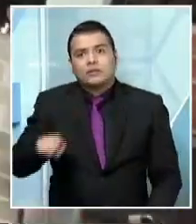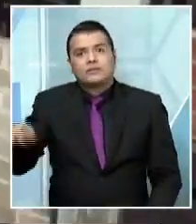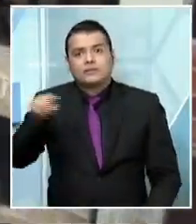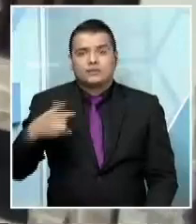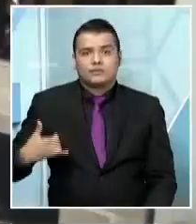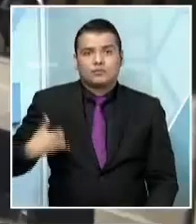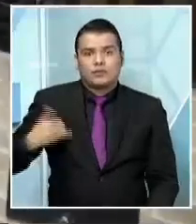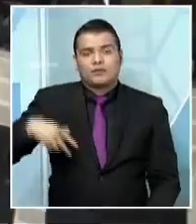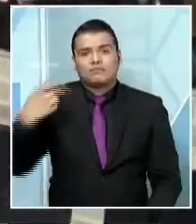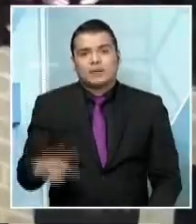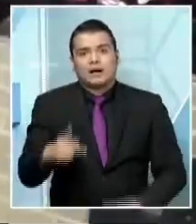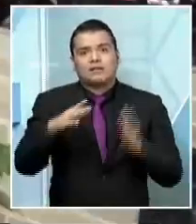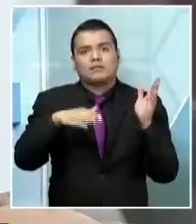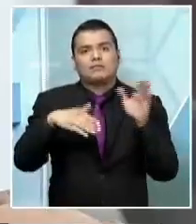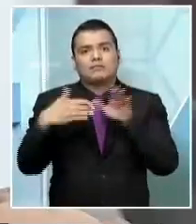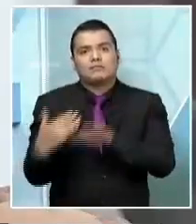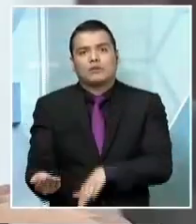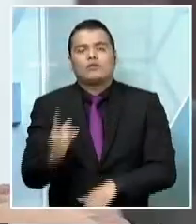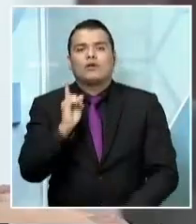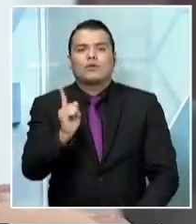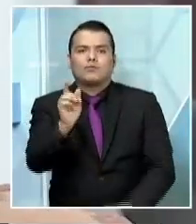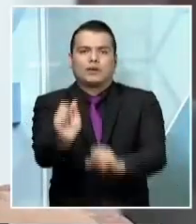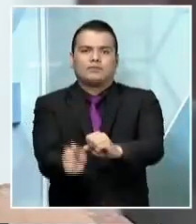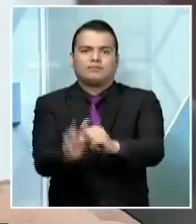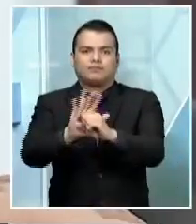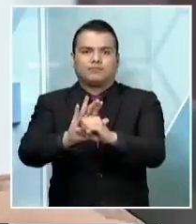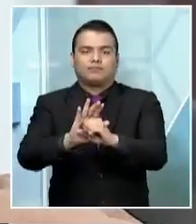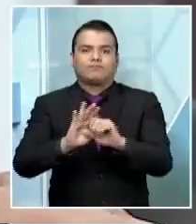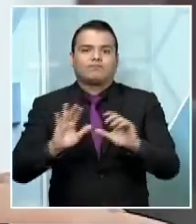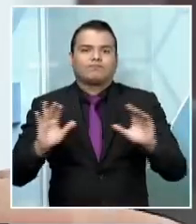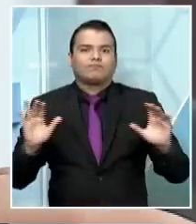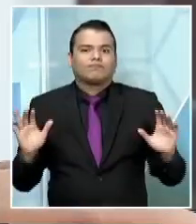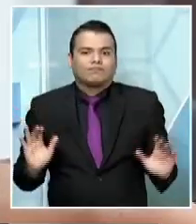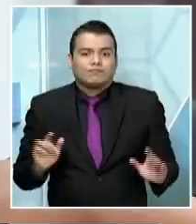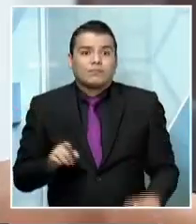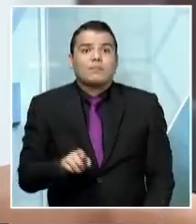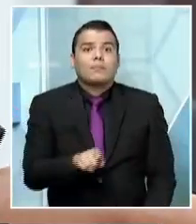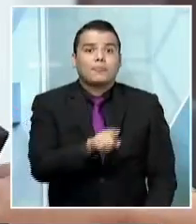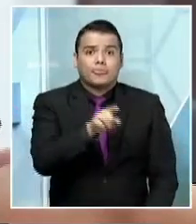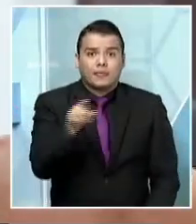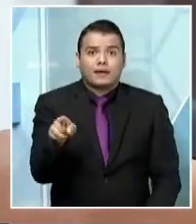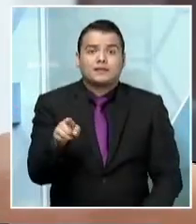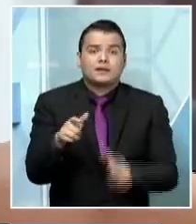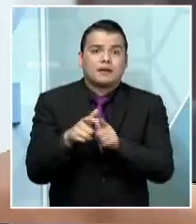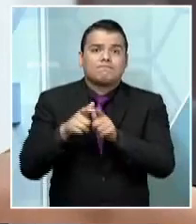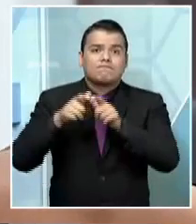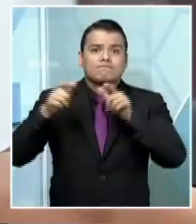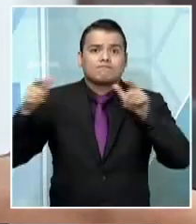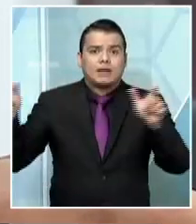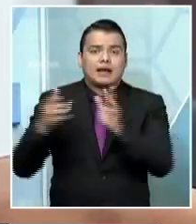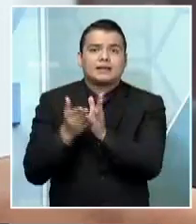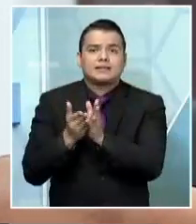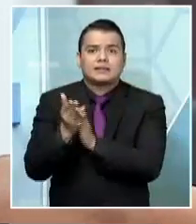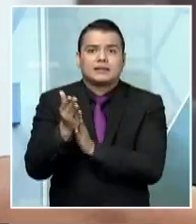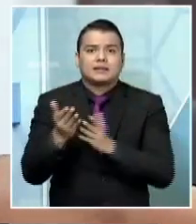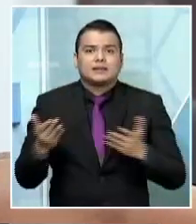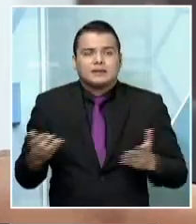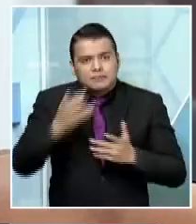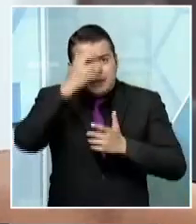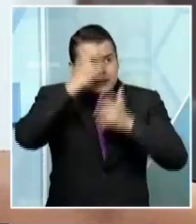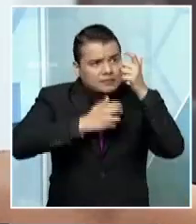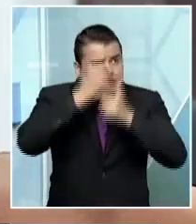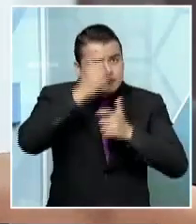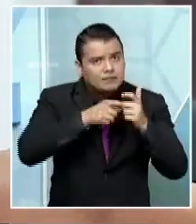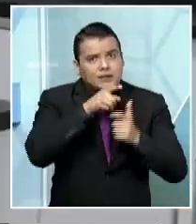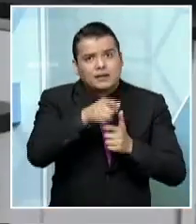están muriendo a causa del virus. Estamos observando que nuestro brote no cede, que hay un incremento en la positividad de las pruebas. Ahora